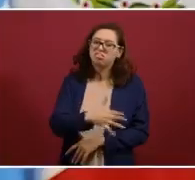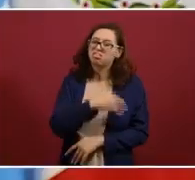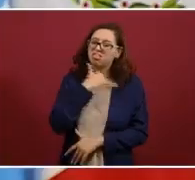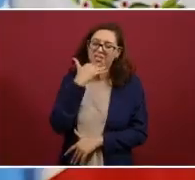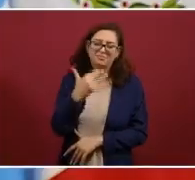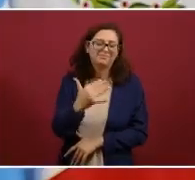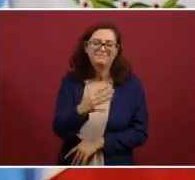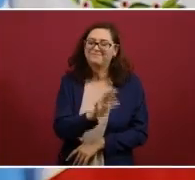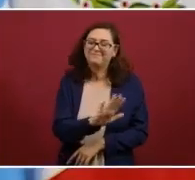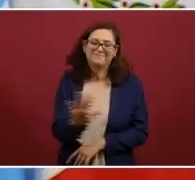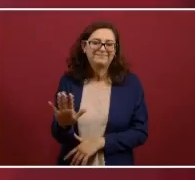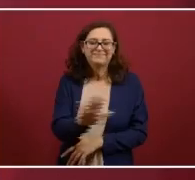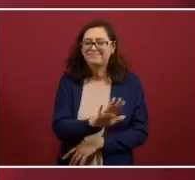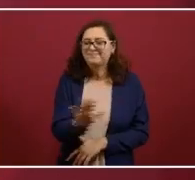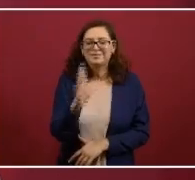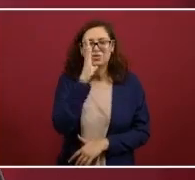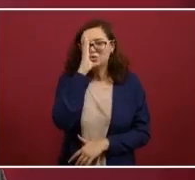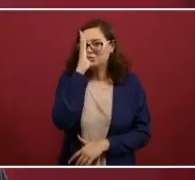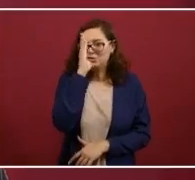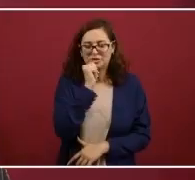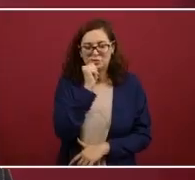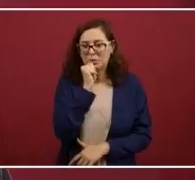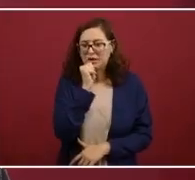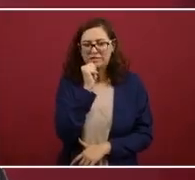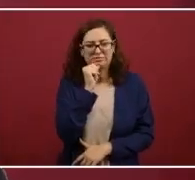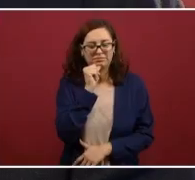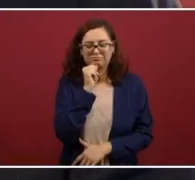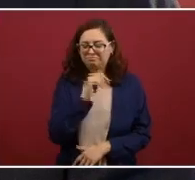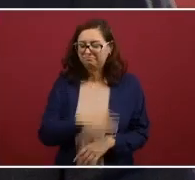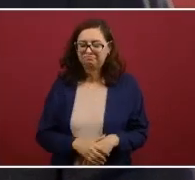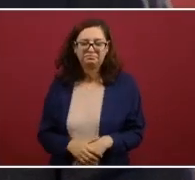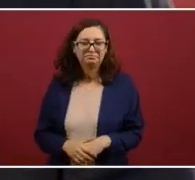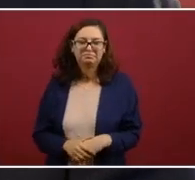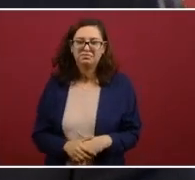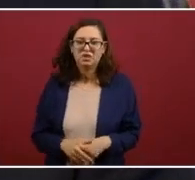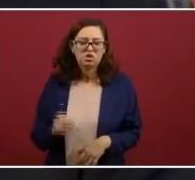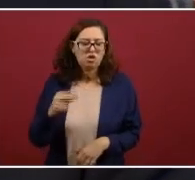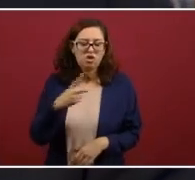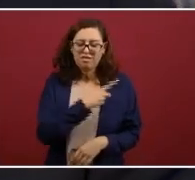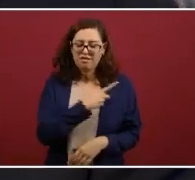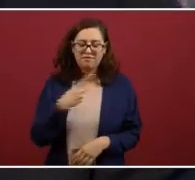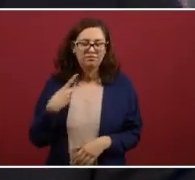queremos eliminar estos procedimientos. Queremos que los